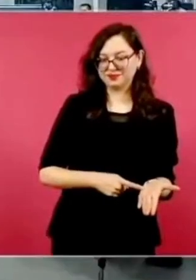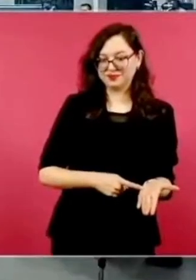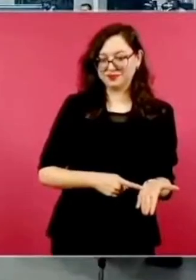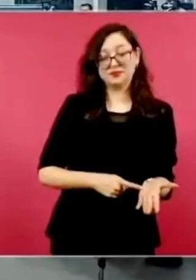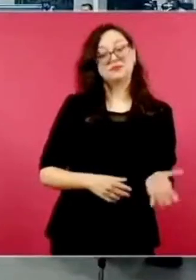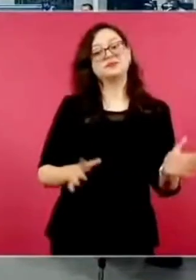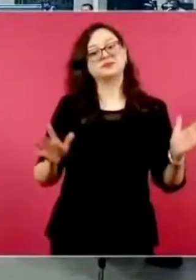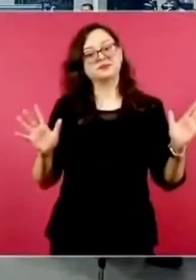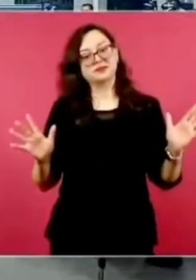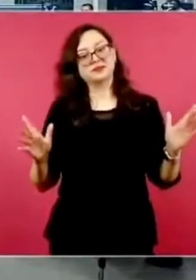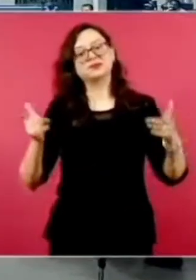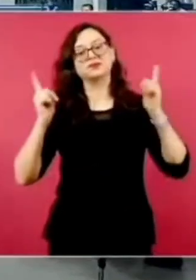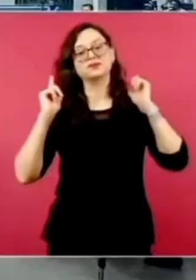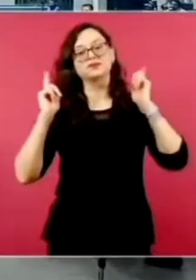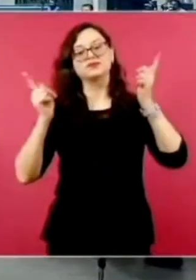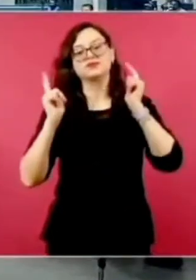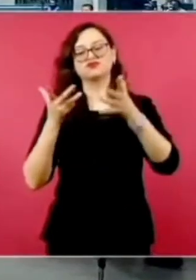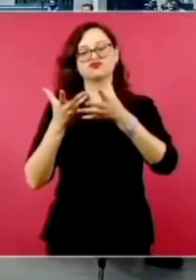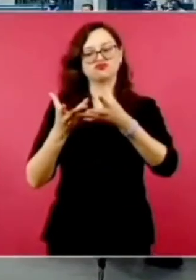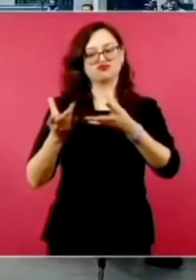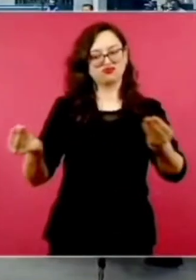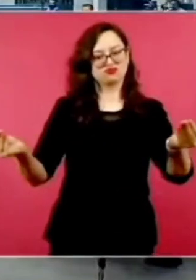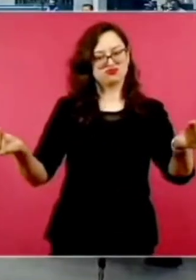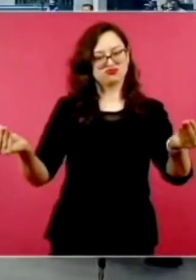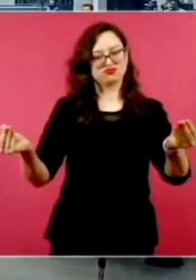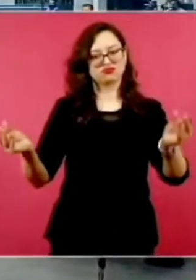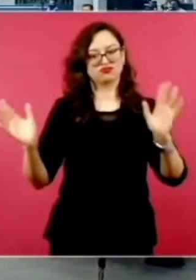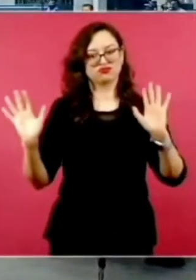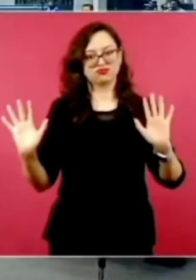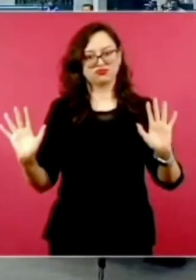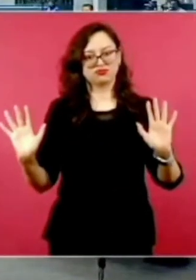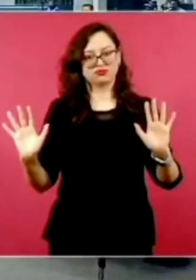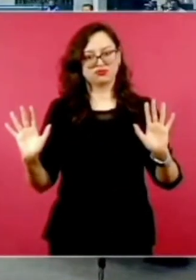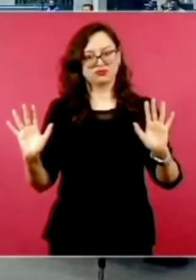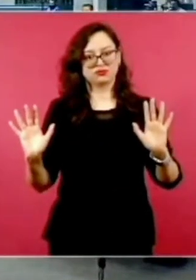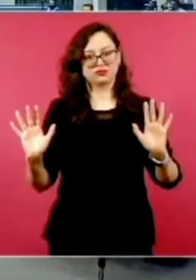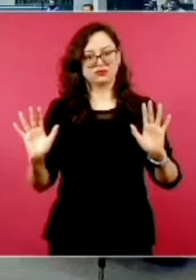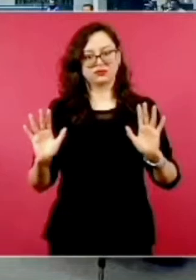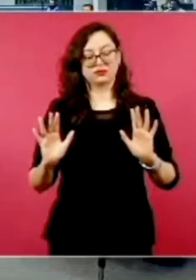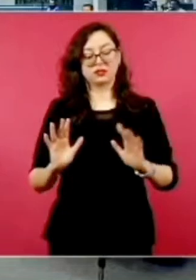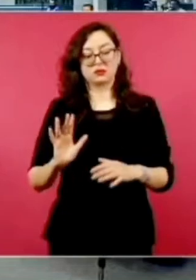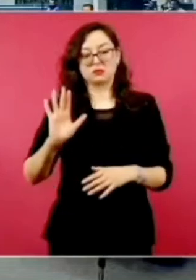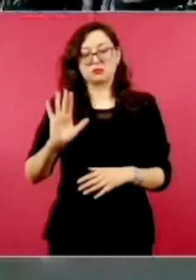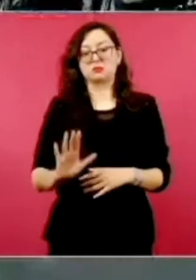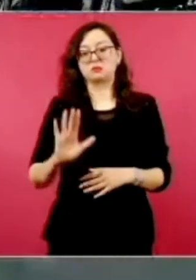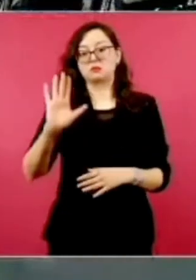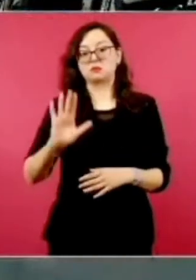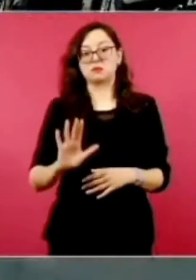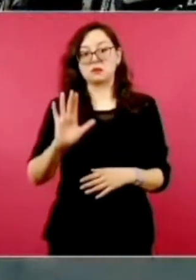Ojalá y se aclare, porque yo lo que entendí es, bueno, entonces